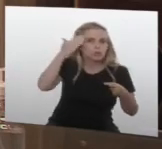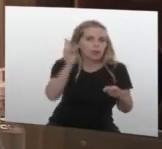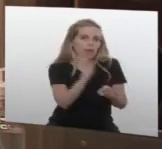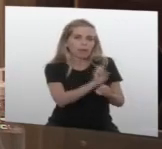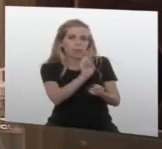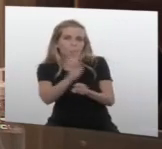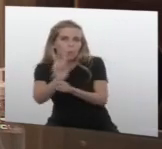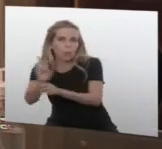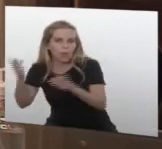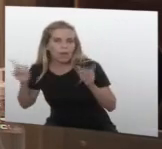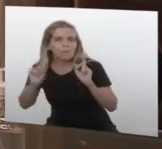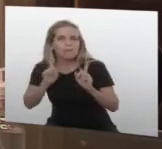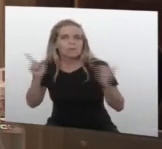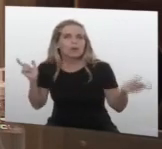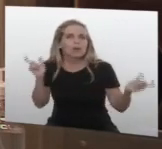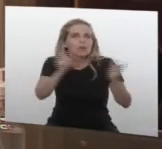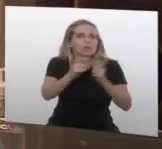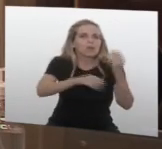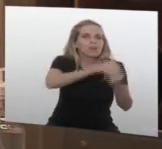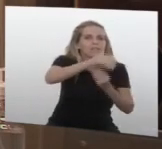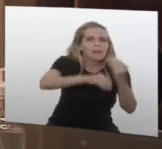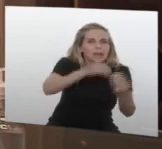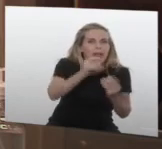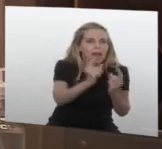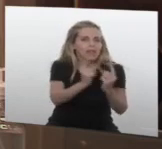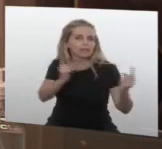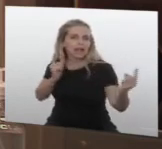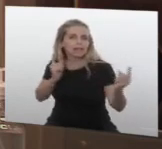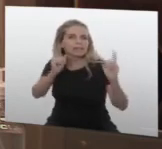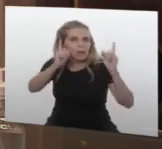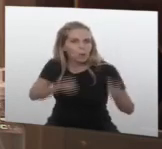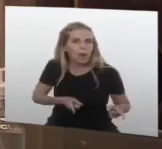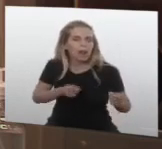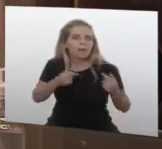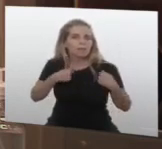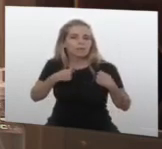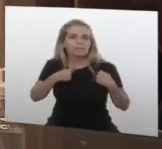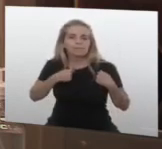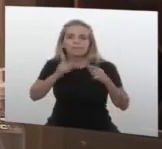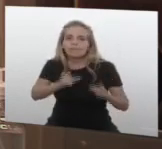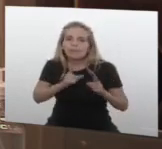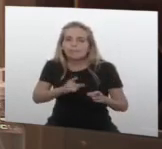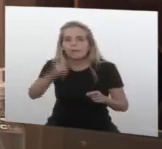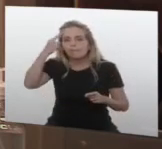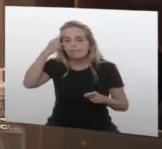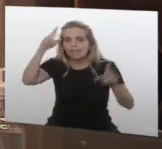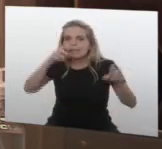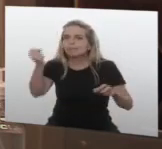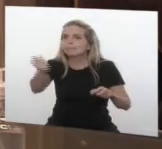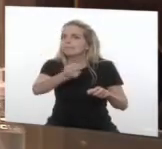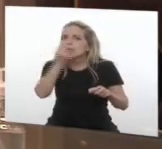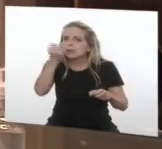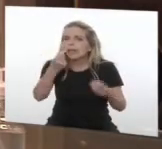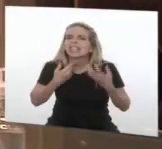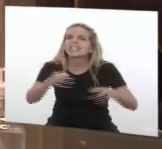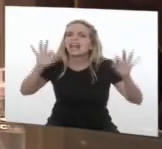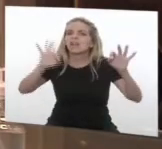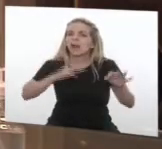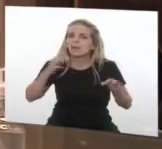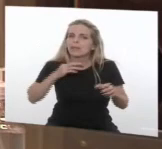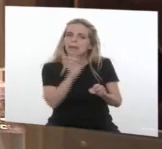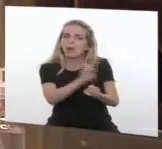lugar a dudas, la responsabilidad está en nosotros. En dejar de, a ver,